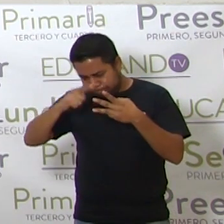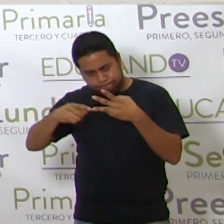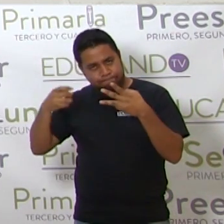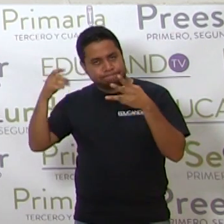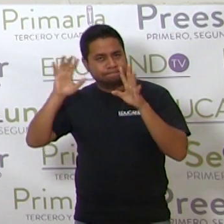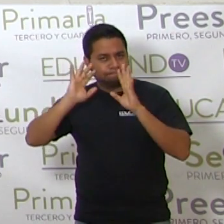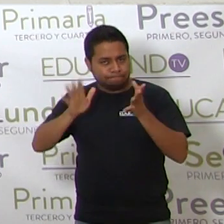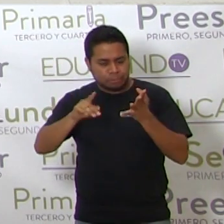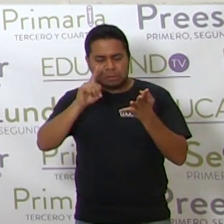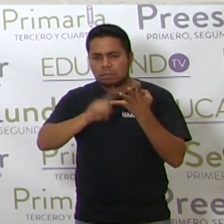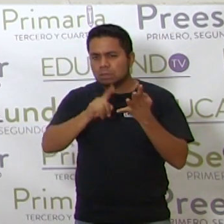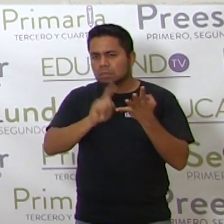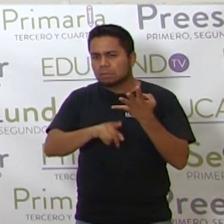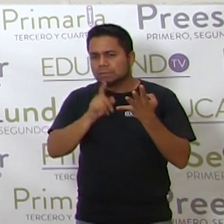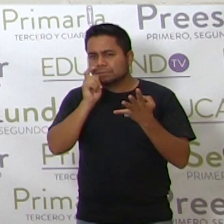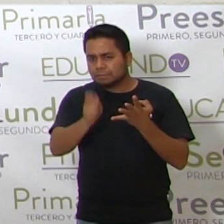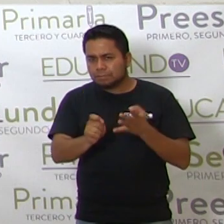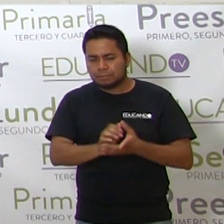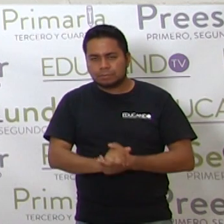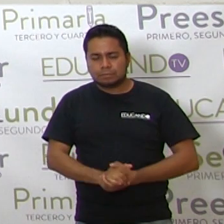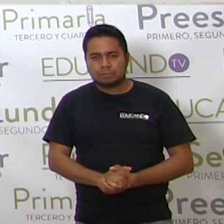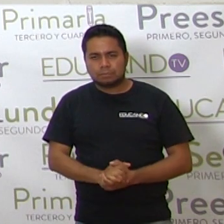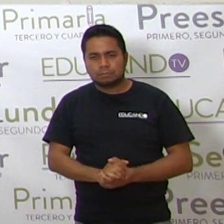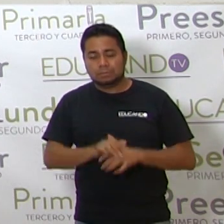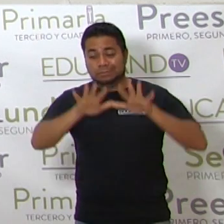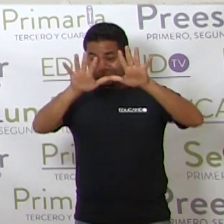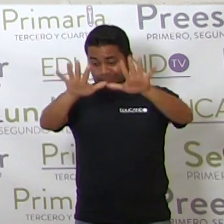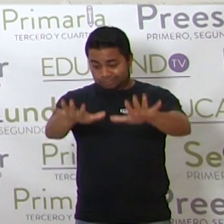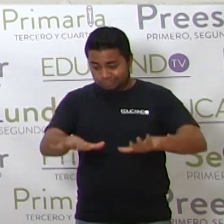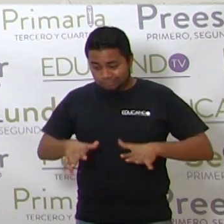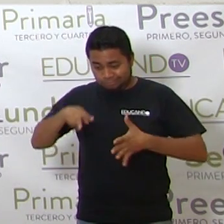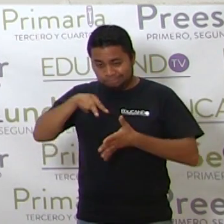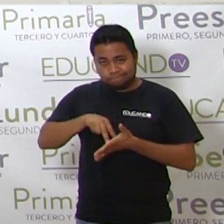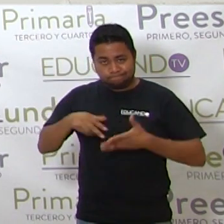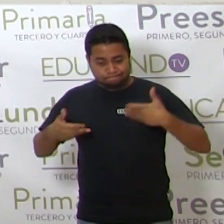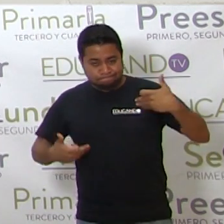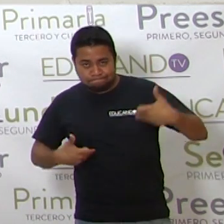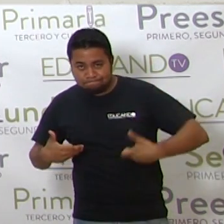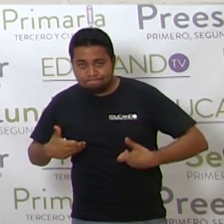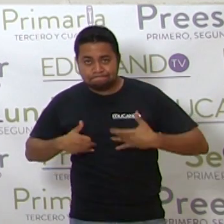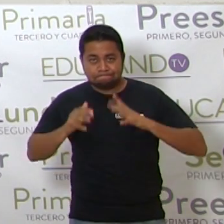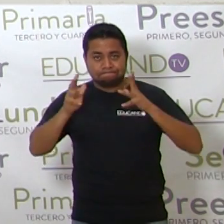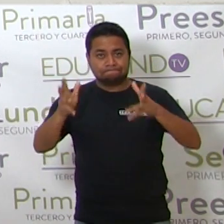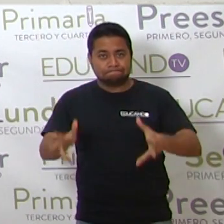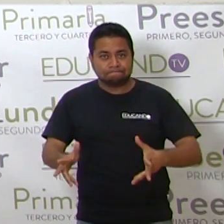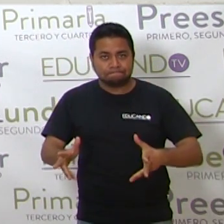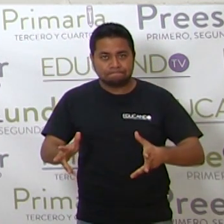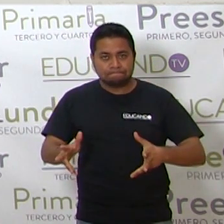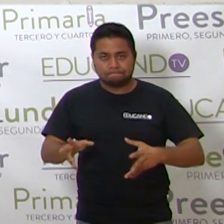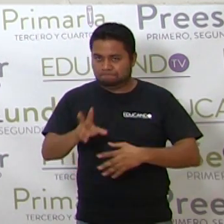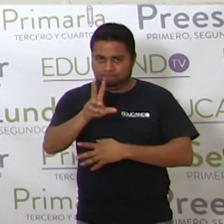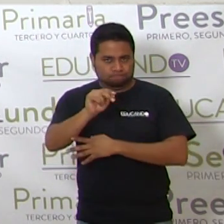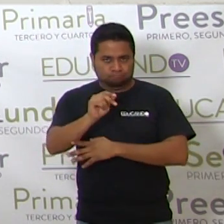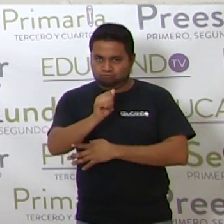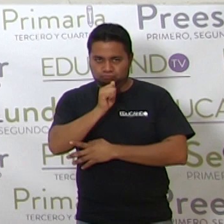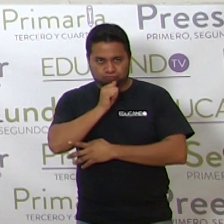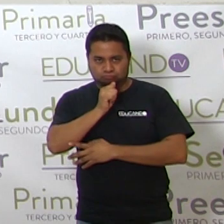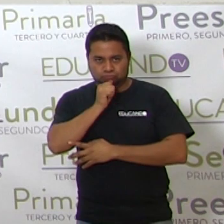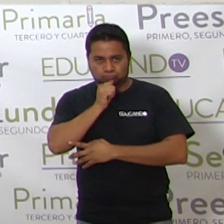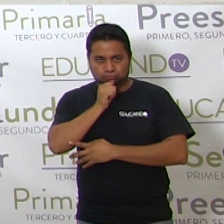que sigue se presenta la obra ante el público creo que no